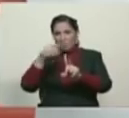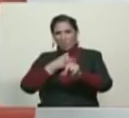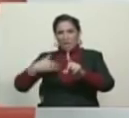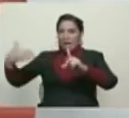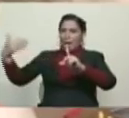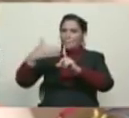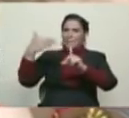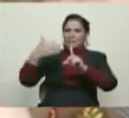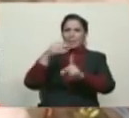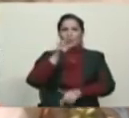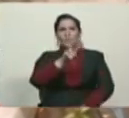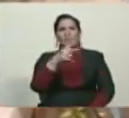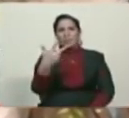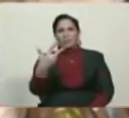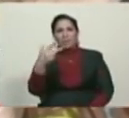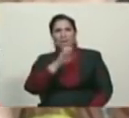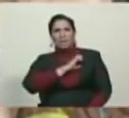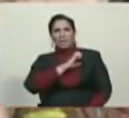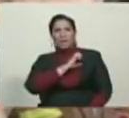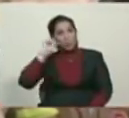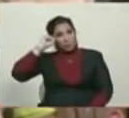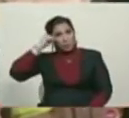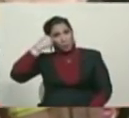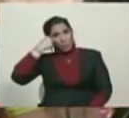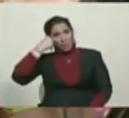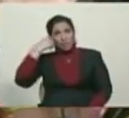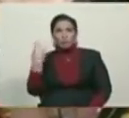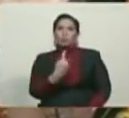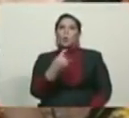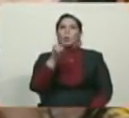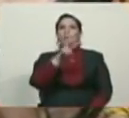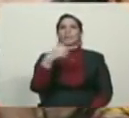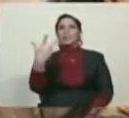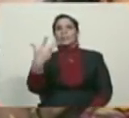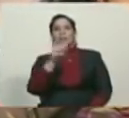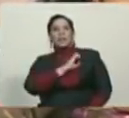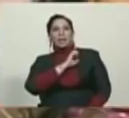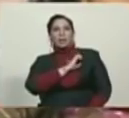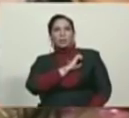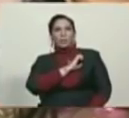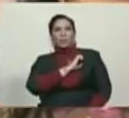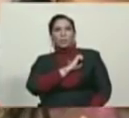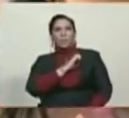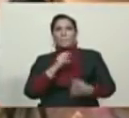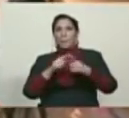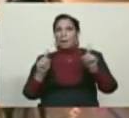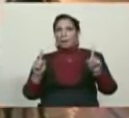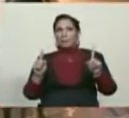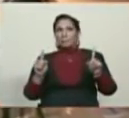el 23, se recuerdan solo del 23 de enero para